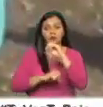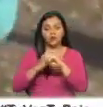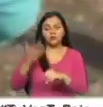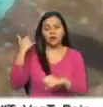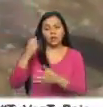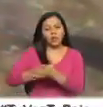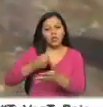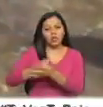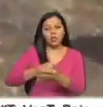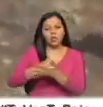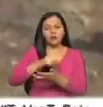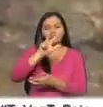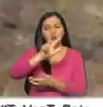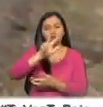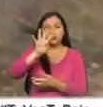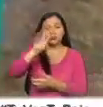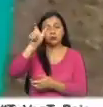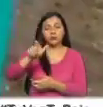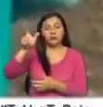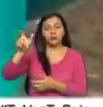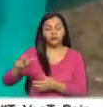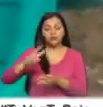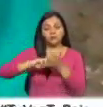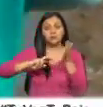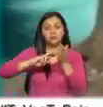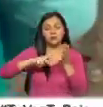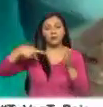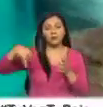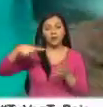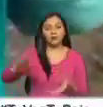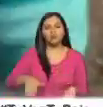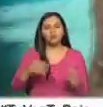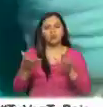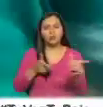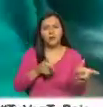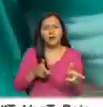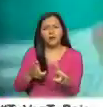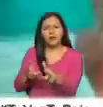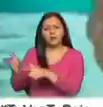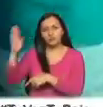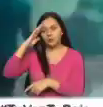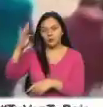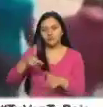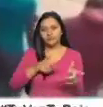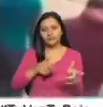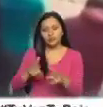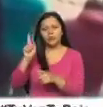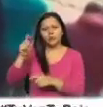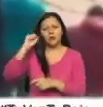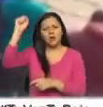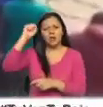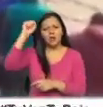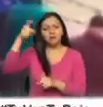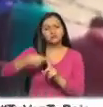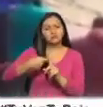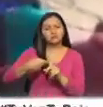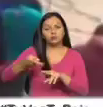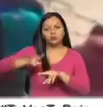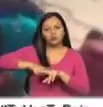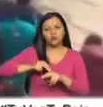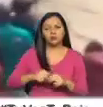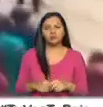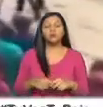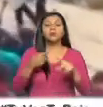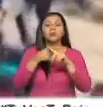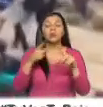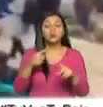34 trabajadores de la mina de platino de Marikana murieran tiroteados por la policía mientras exigían un aumento salarial. Por